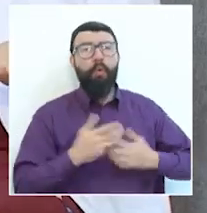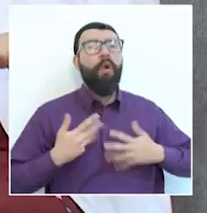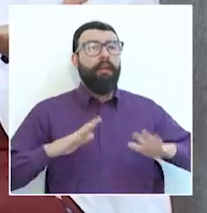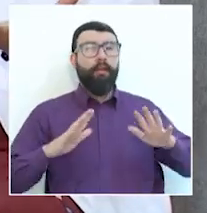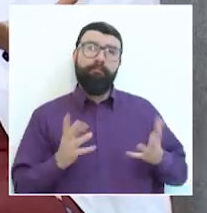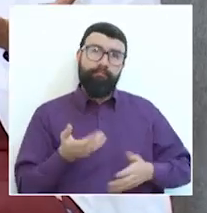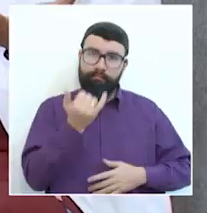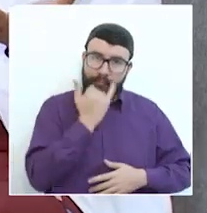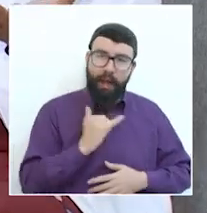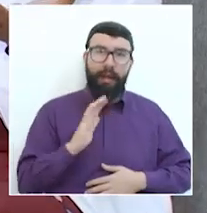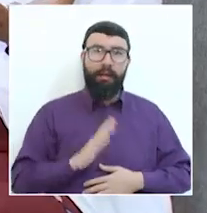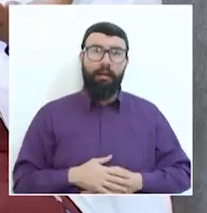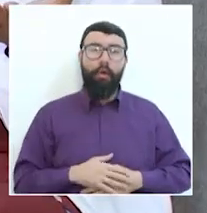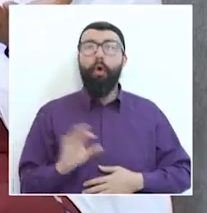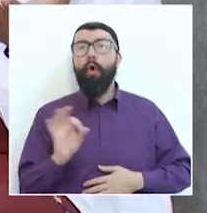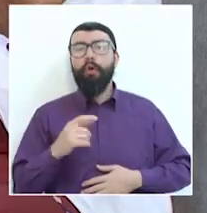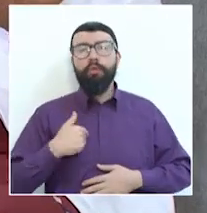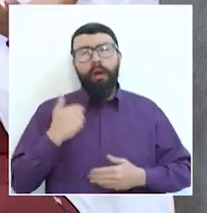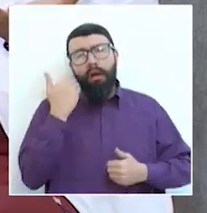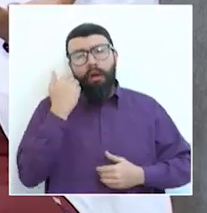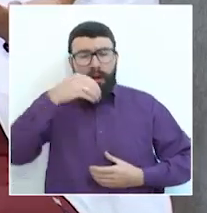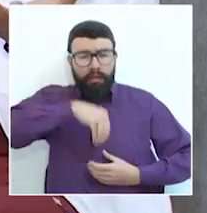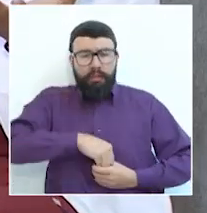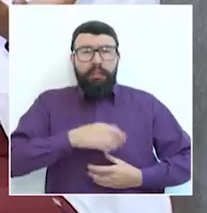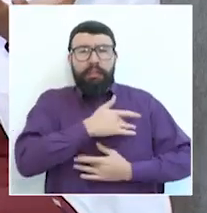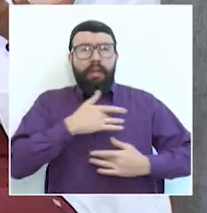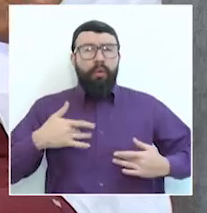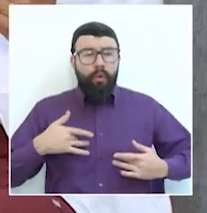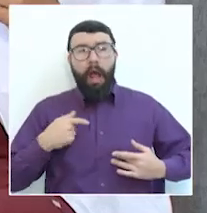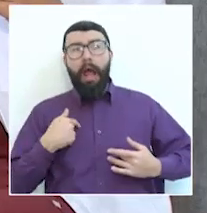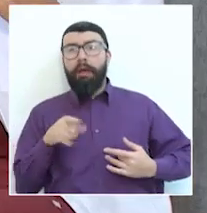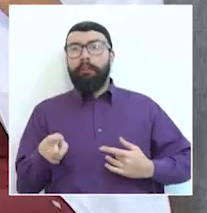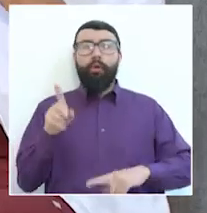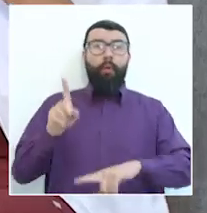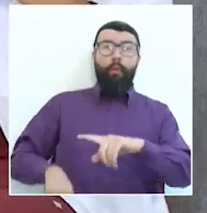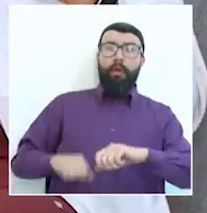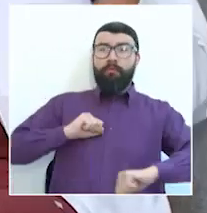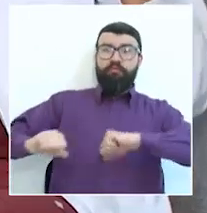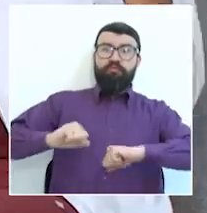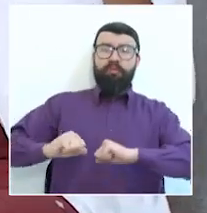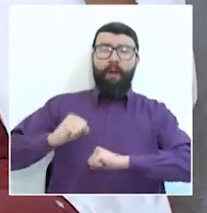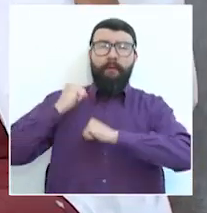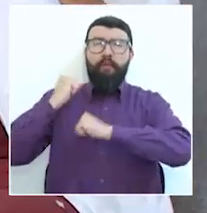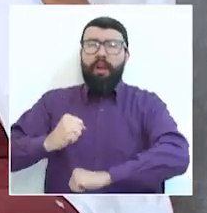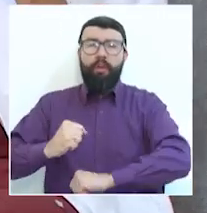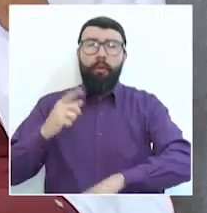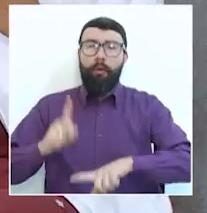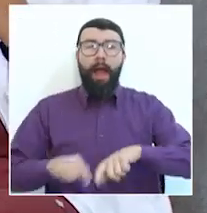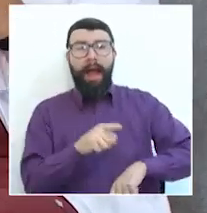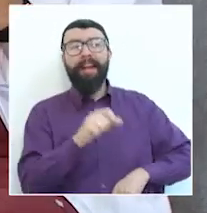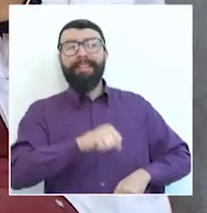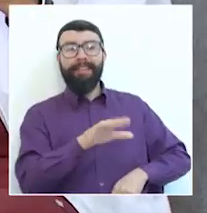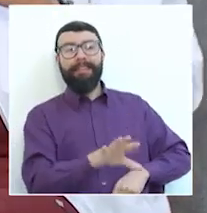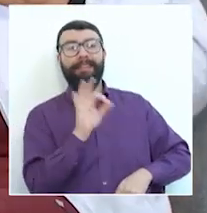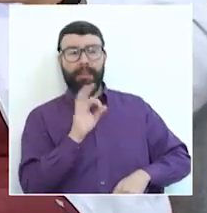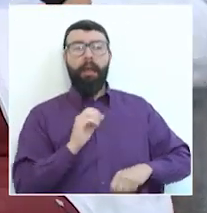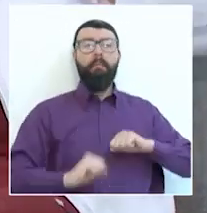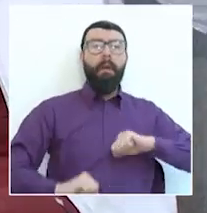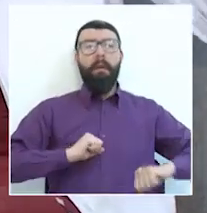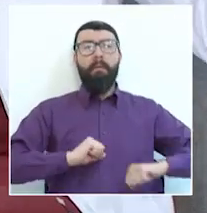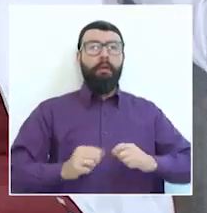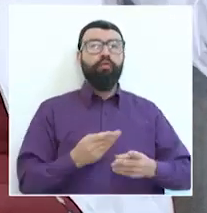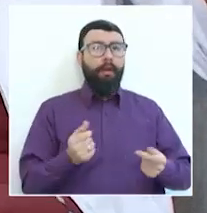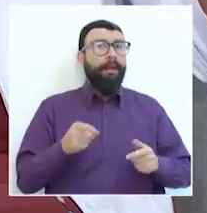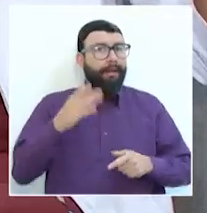yo tengo ciertas condiciones de salud, ¿qué ejercicios debería hacer? Entonces es muy bonito porque lo podemos abordar desde